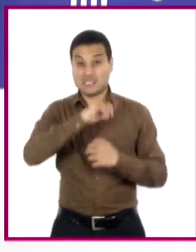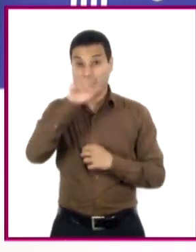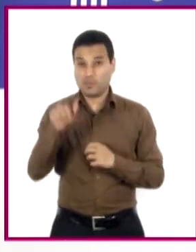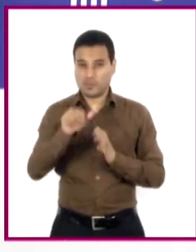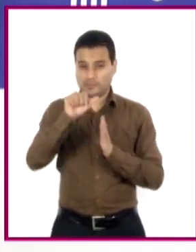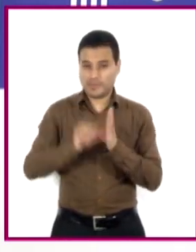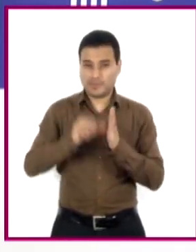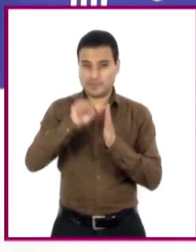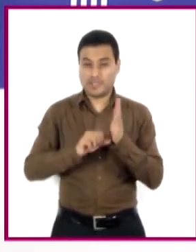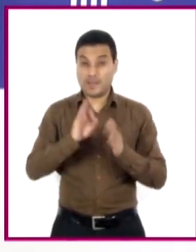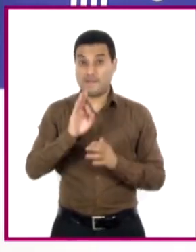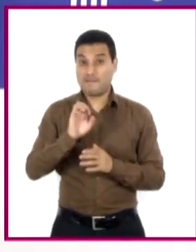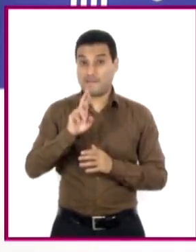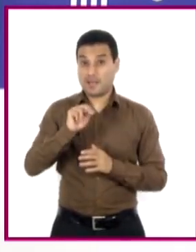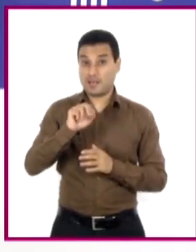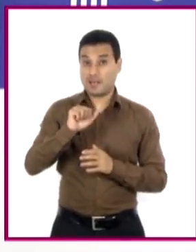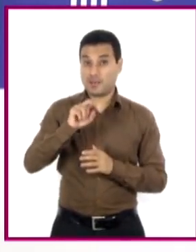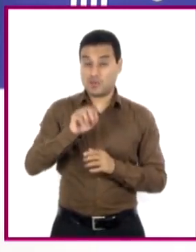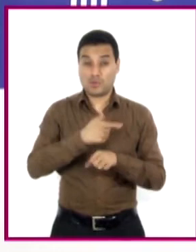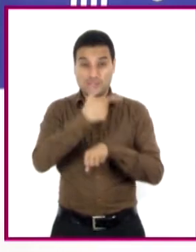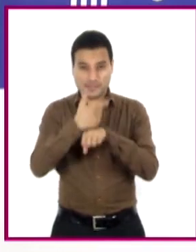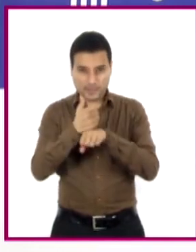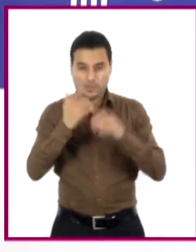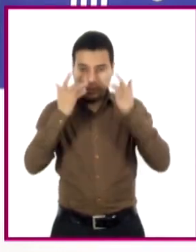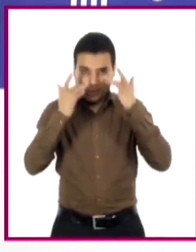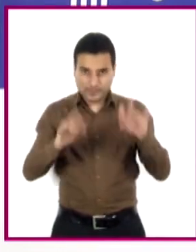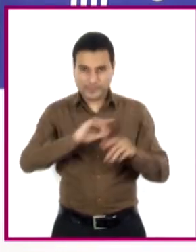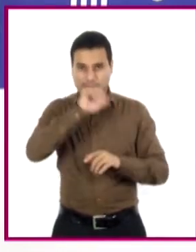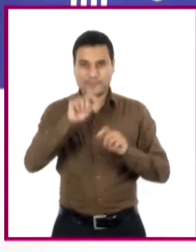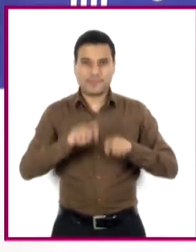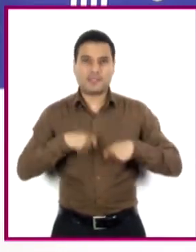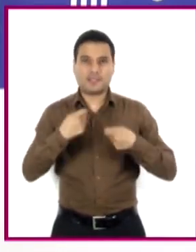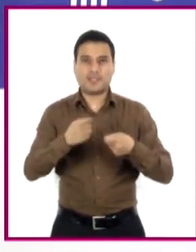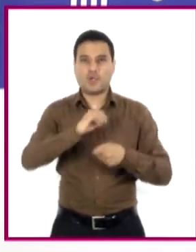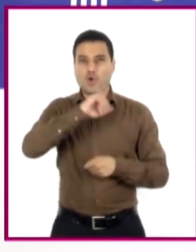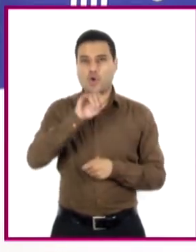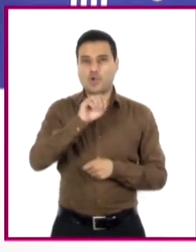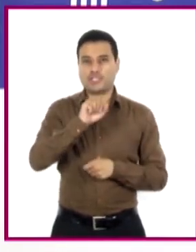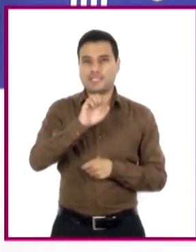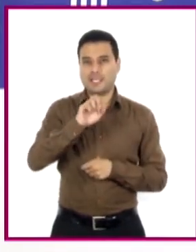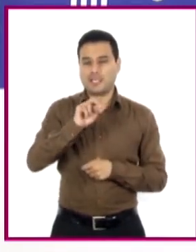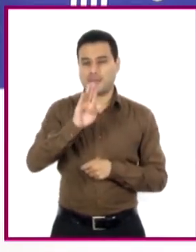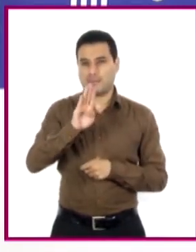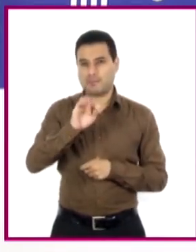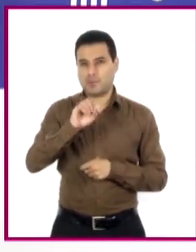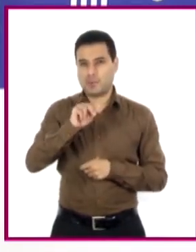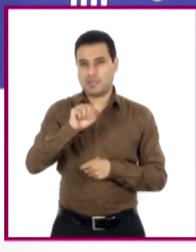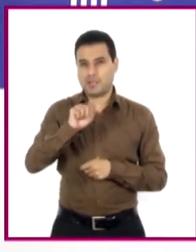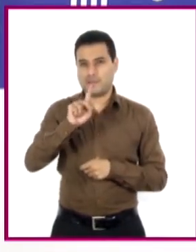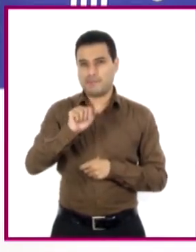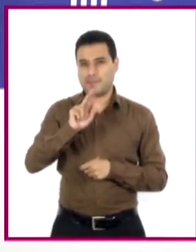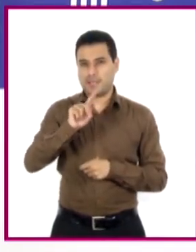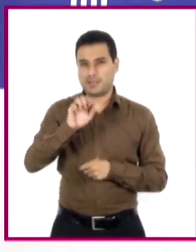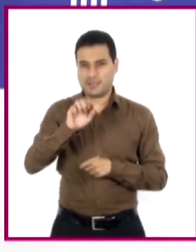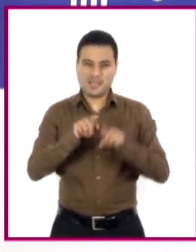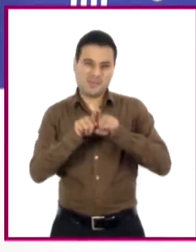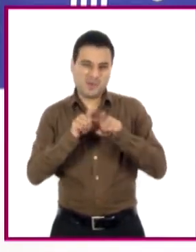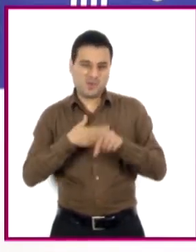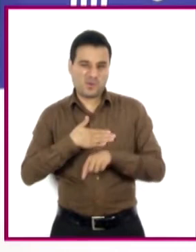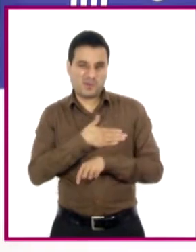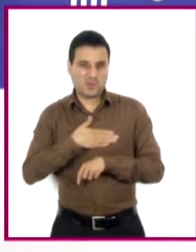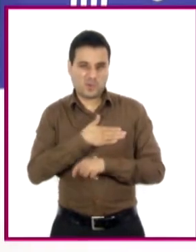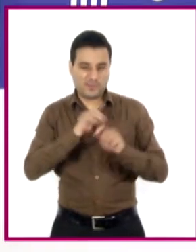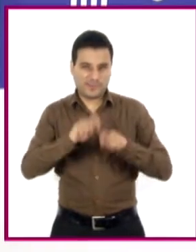VII abdicó y entregó la corona a José Bonaparte, hermano de Napoleón. En las colonias españolas